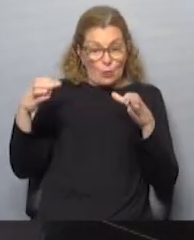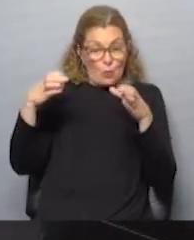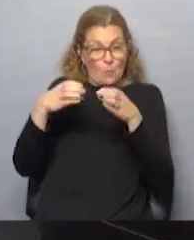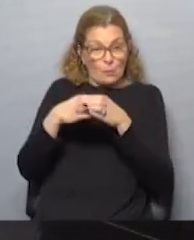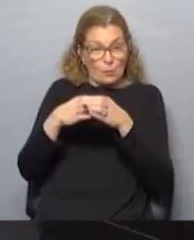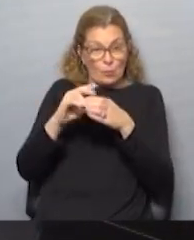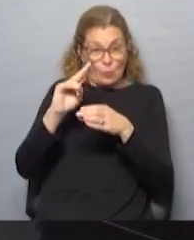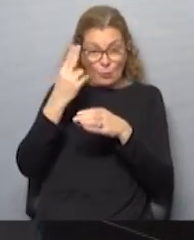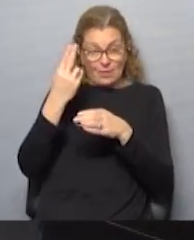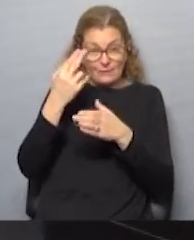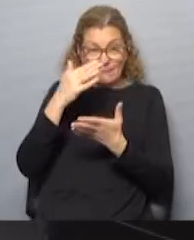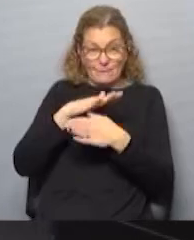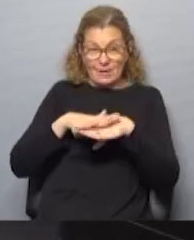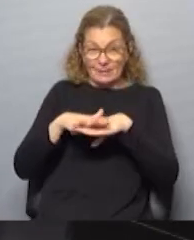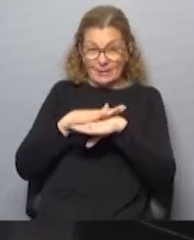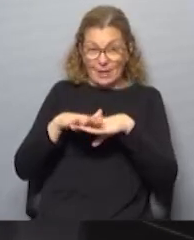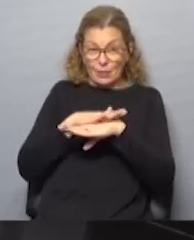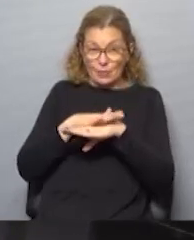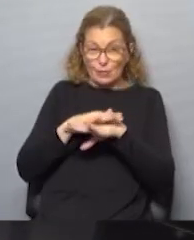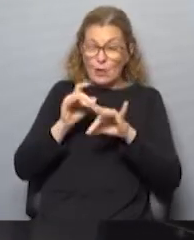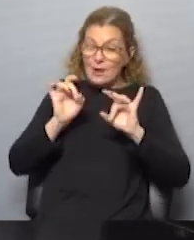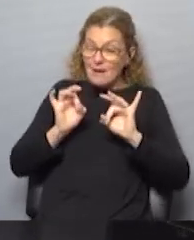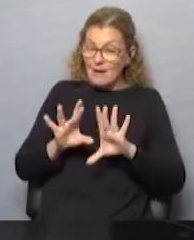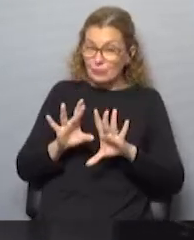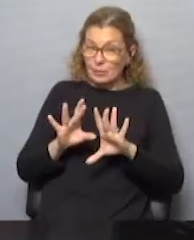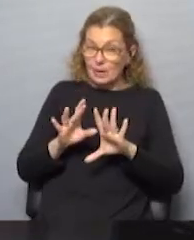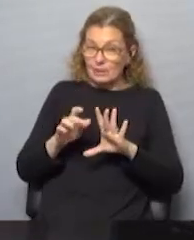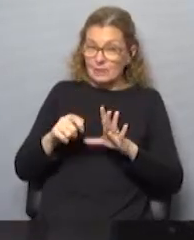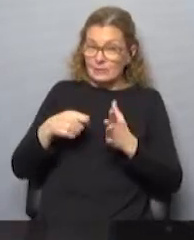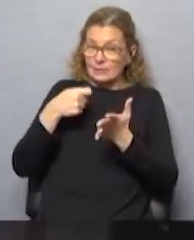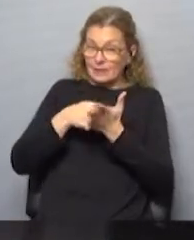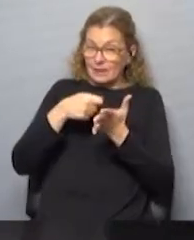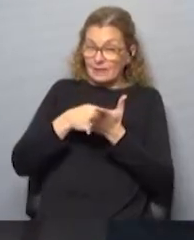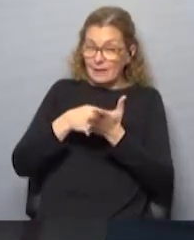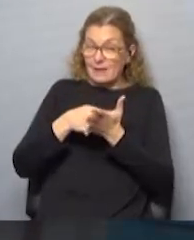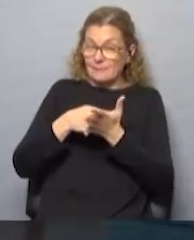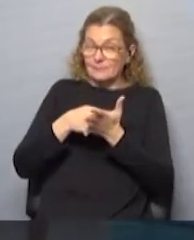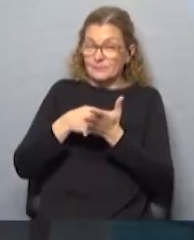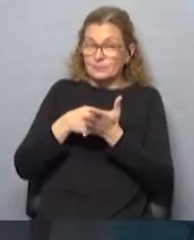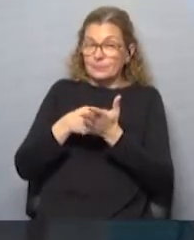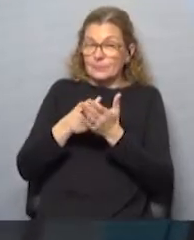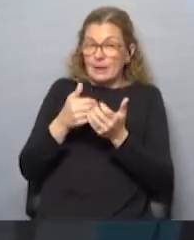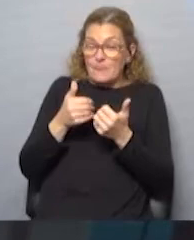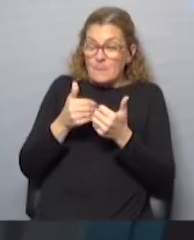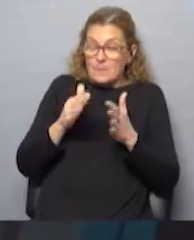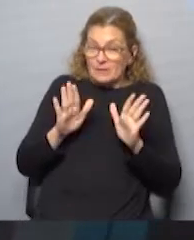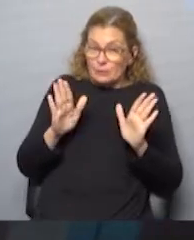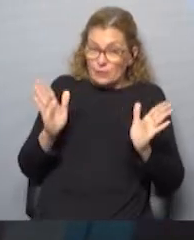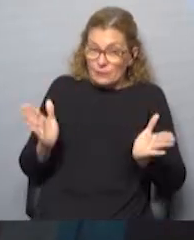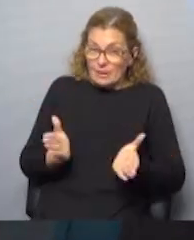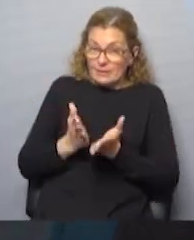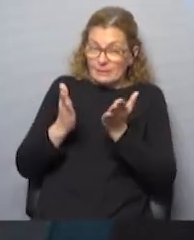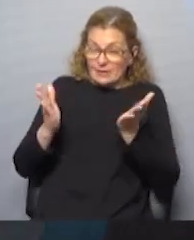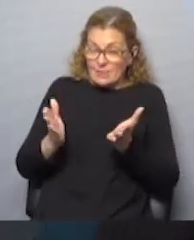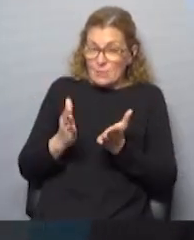basado en recursos naturales la riqueza natural y a partir del impulso del vallejo y el